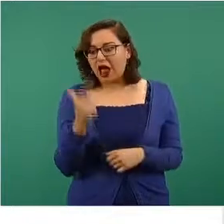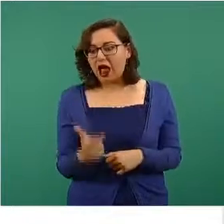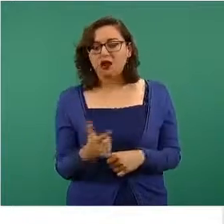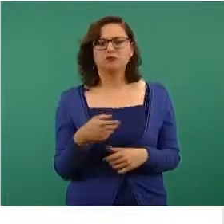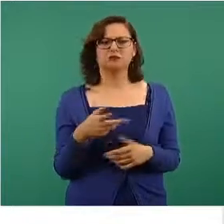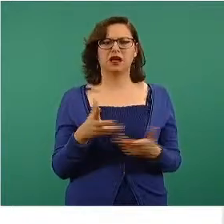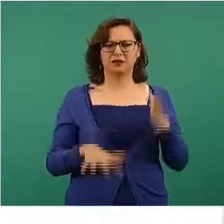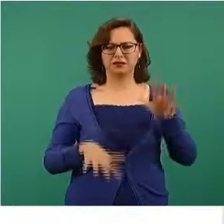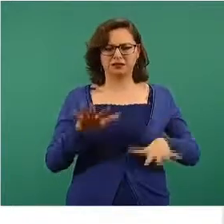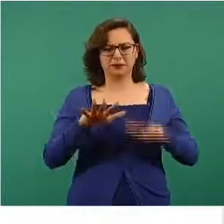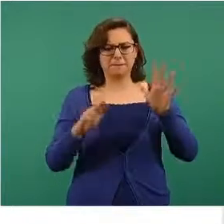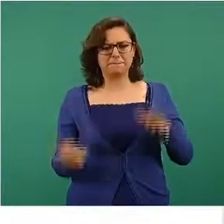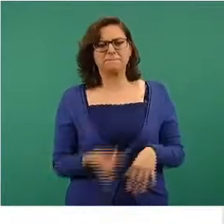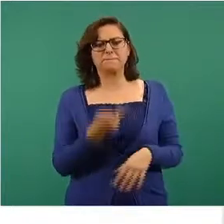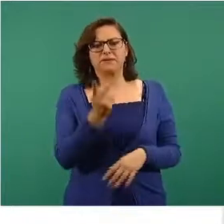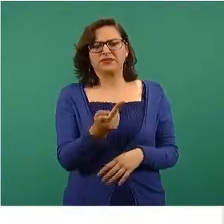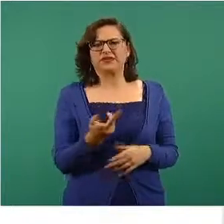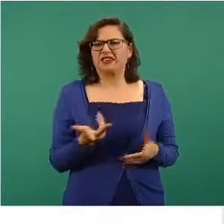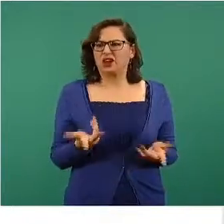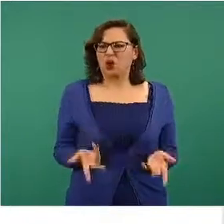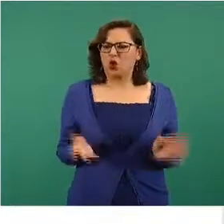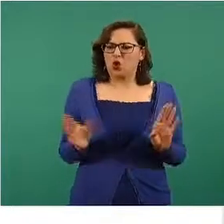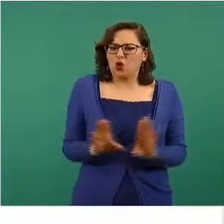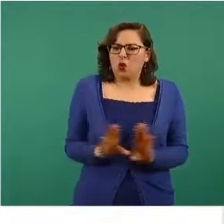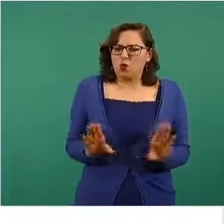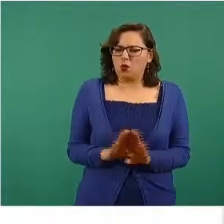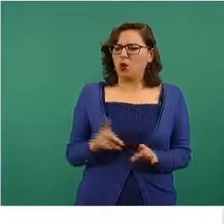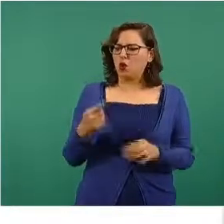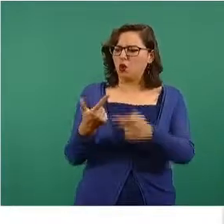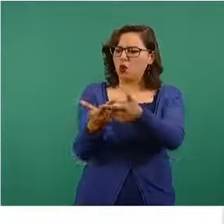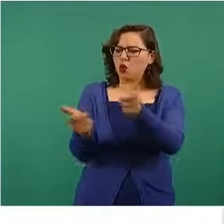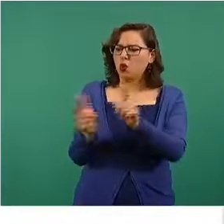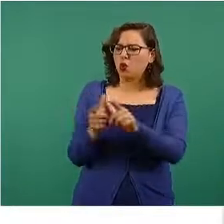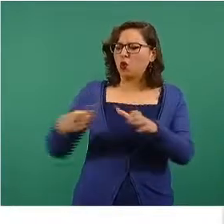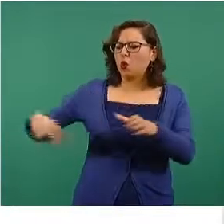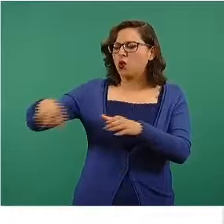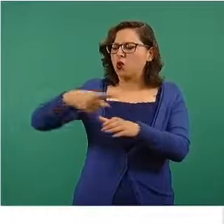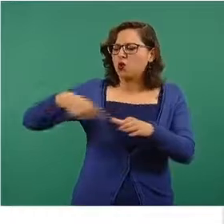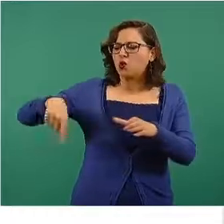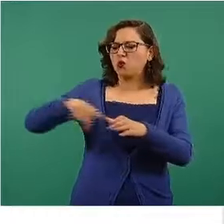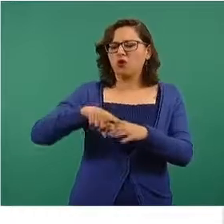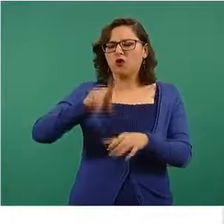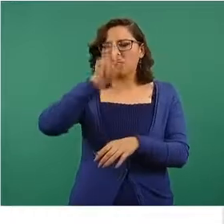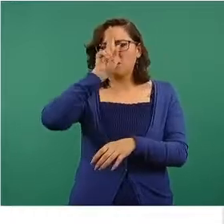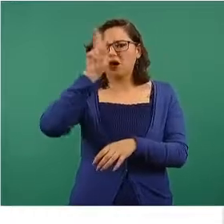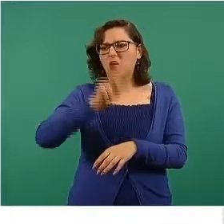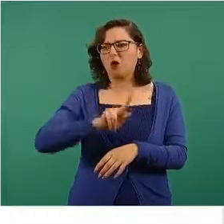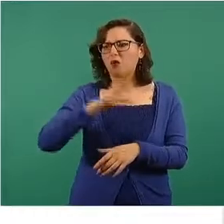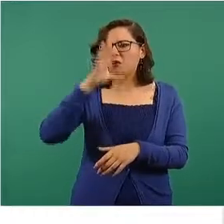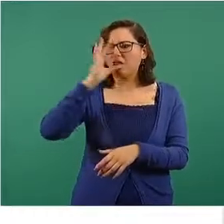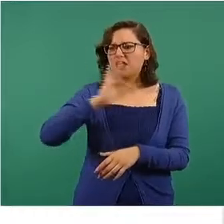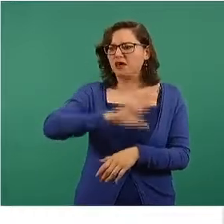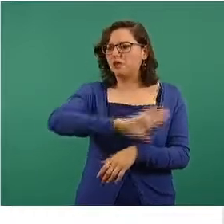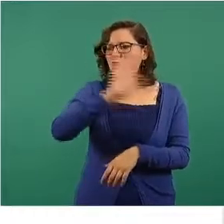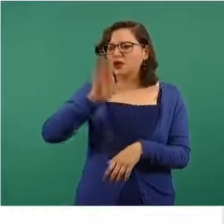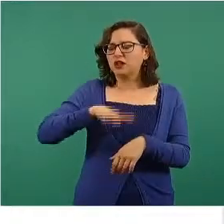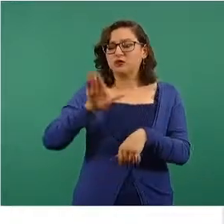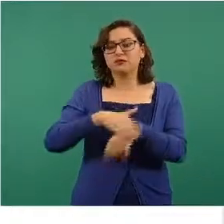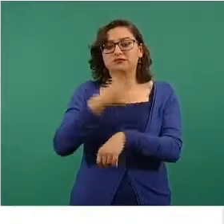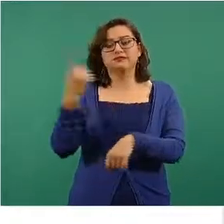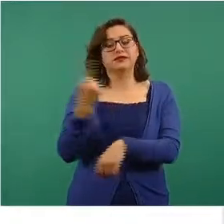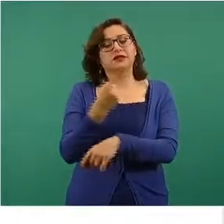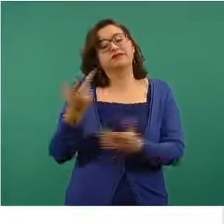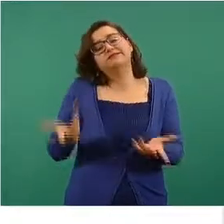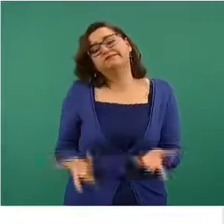nos han preguntado, ¿pero qué quiere decir? ¿Por qué este grupo? ¿Por qué? ¿Por qué evolucionó fatal? No sabemos. Hay mucho que estudiar,